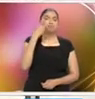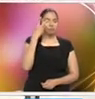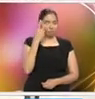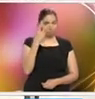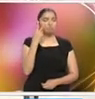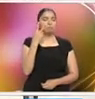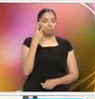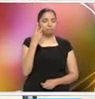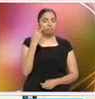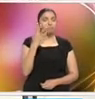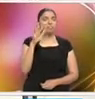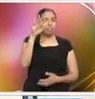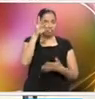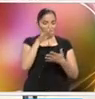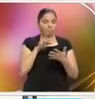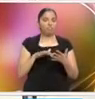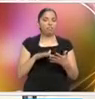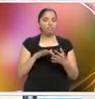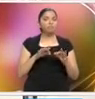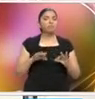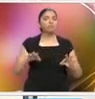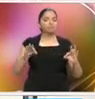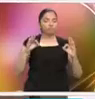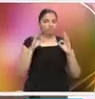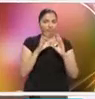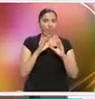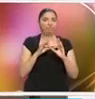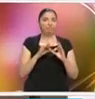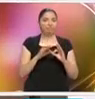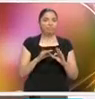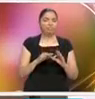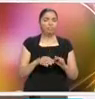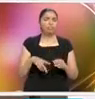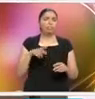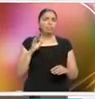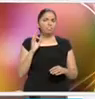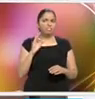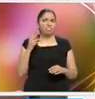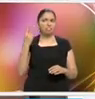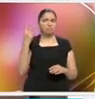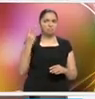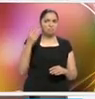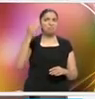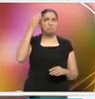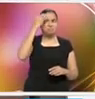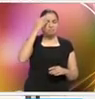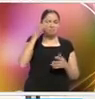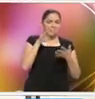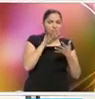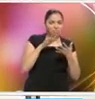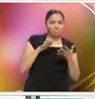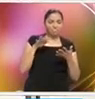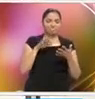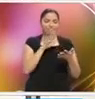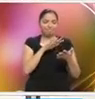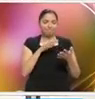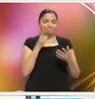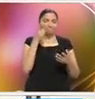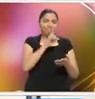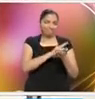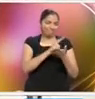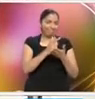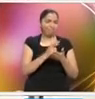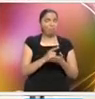leídos, y se lo merece usted leerlos. Oye, ¿se habrán leído ellos? ¿Se habrán leído? Yo creo que no, porque